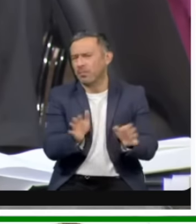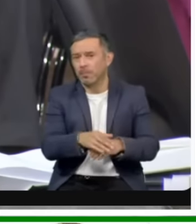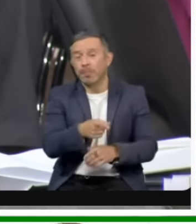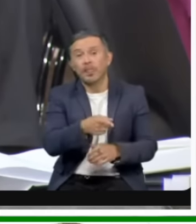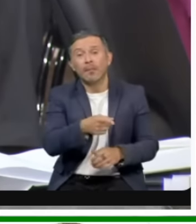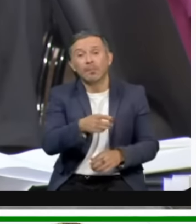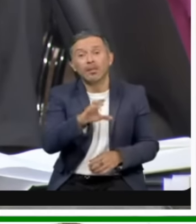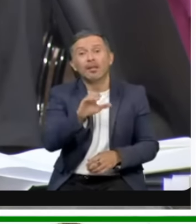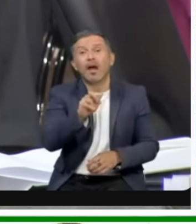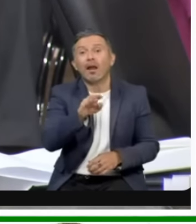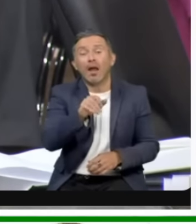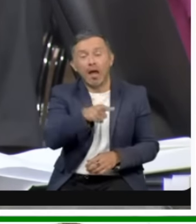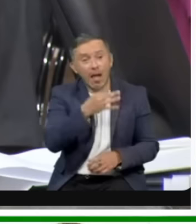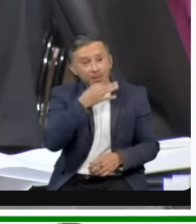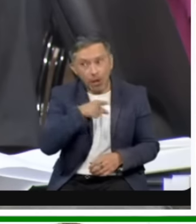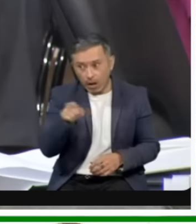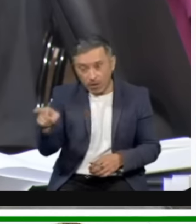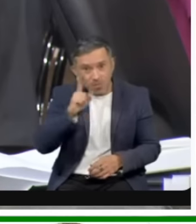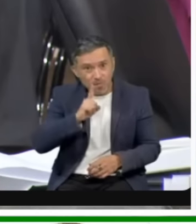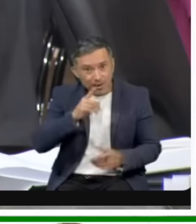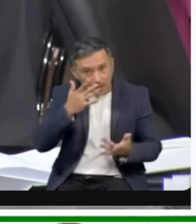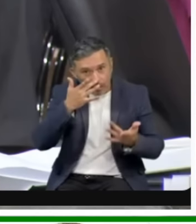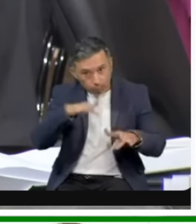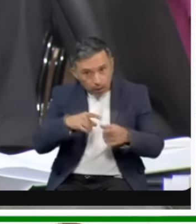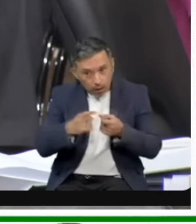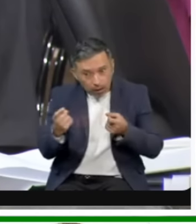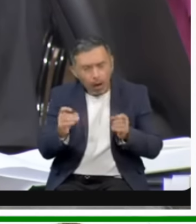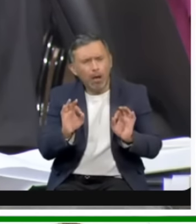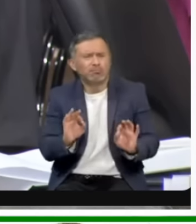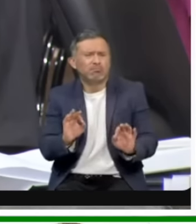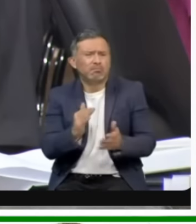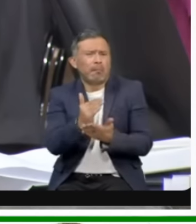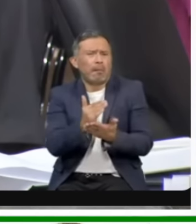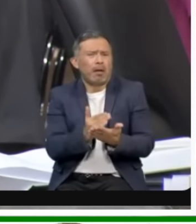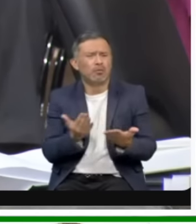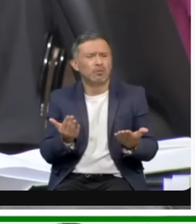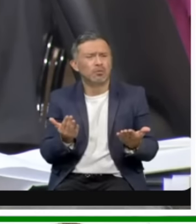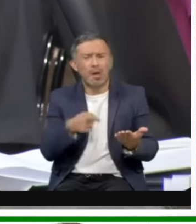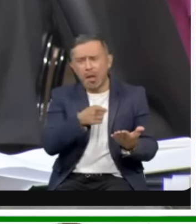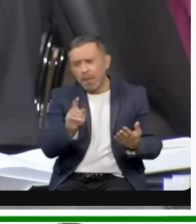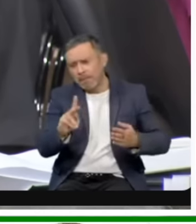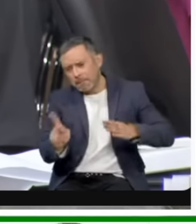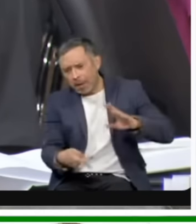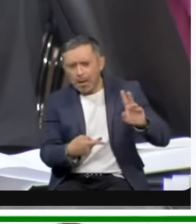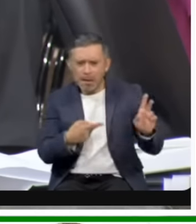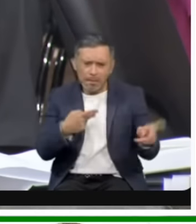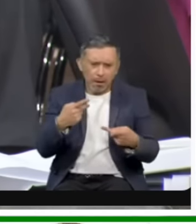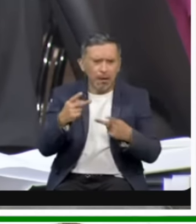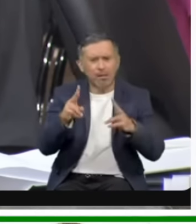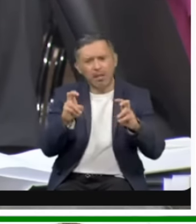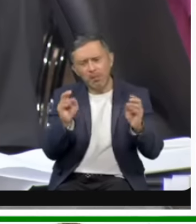informado Y si eso facilita bueno quita un velo de discusión de debate de cuestionamiento